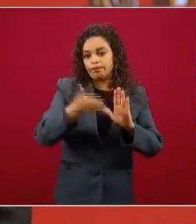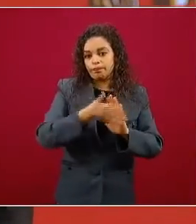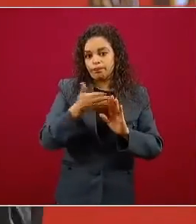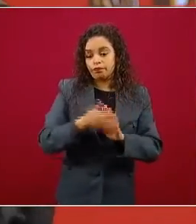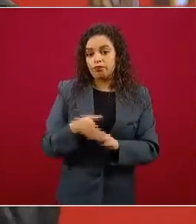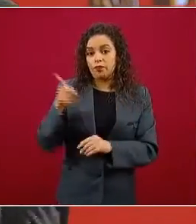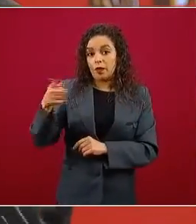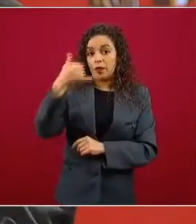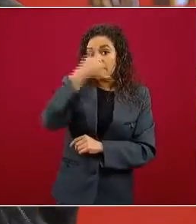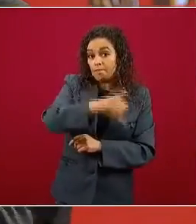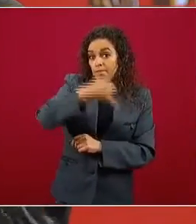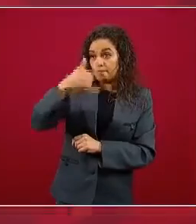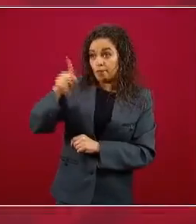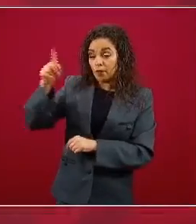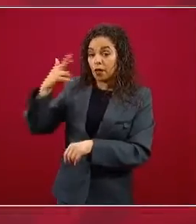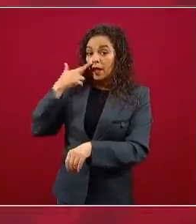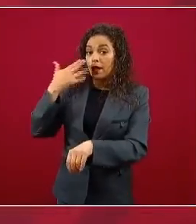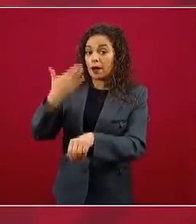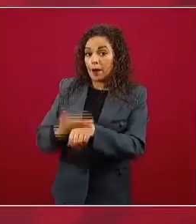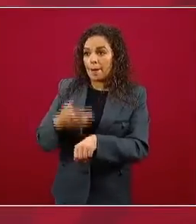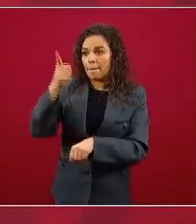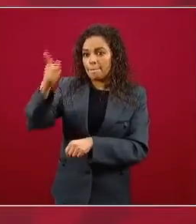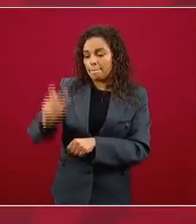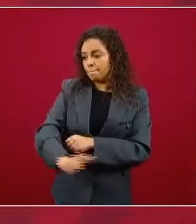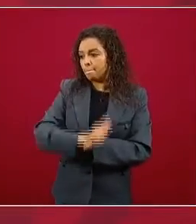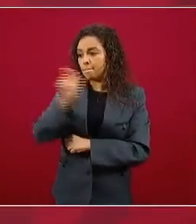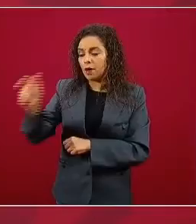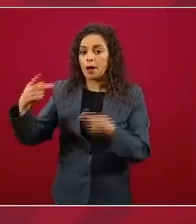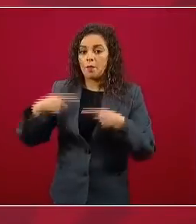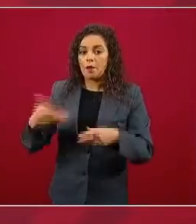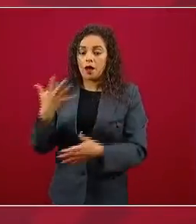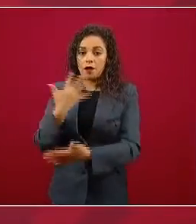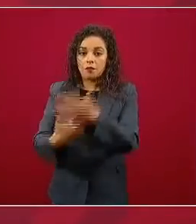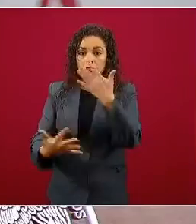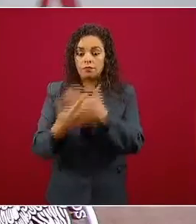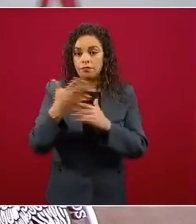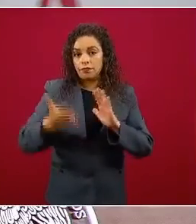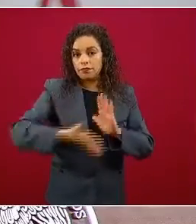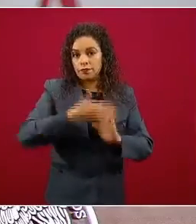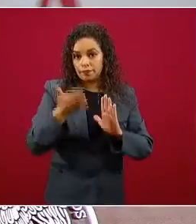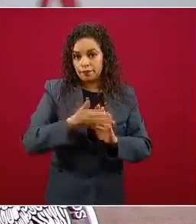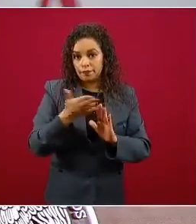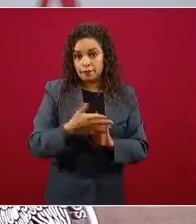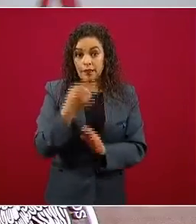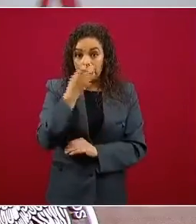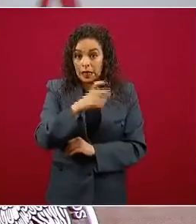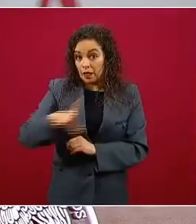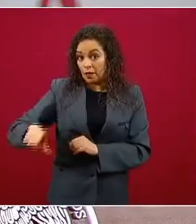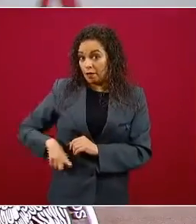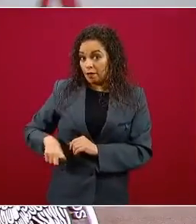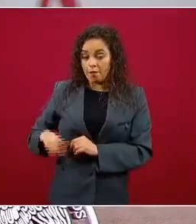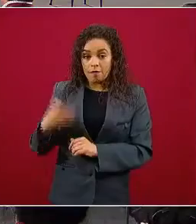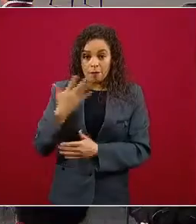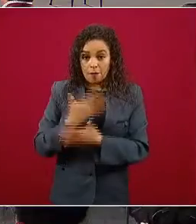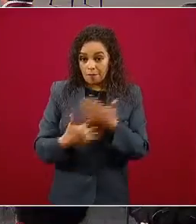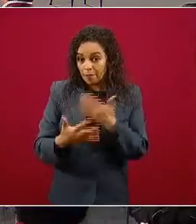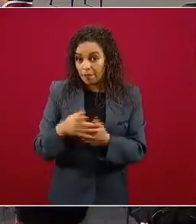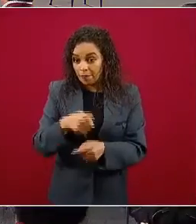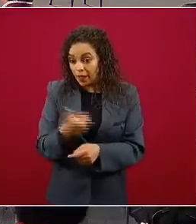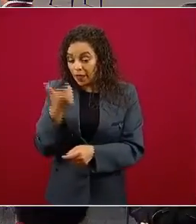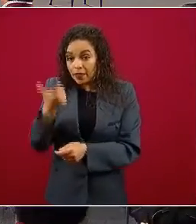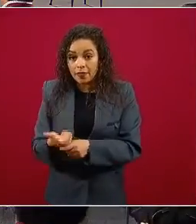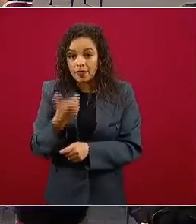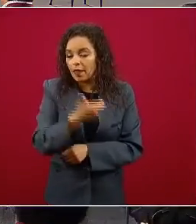los constructores. Ese recurso no pasa por los servidores públicos. Lo que nos ha instruido el presidente, y que lo